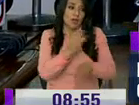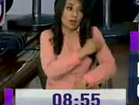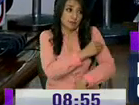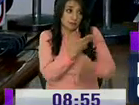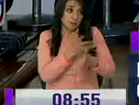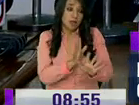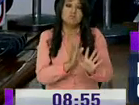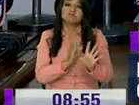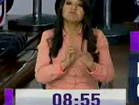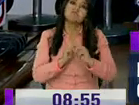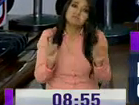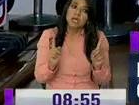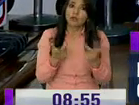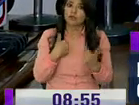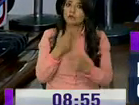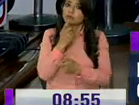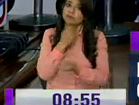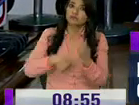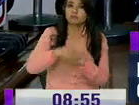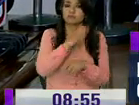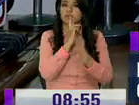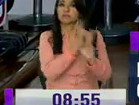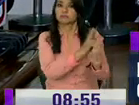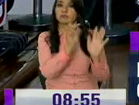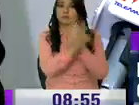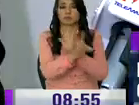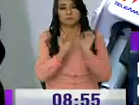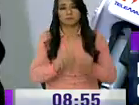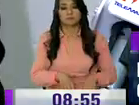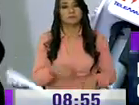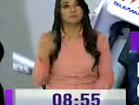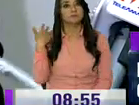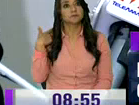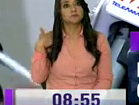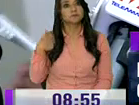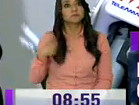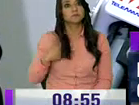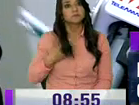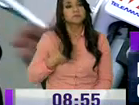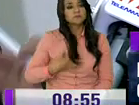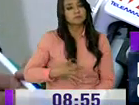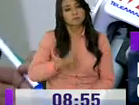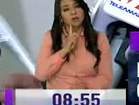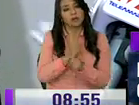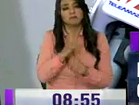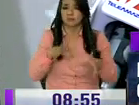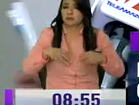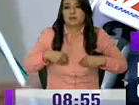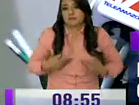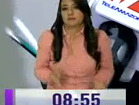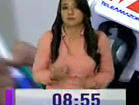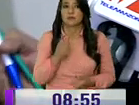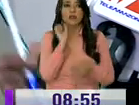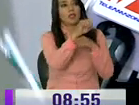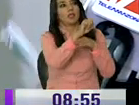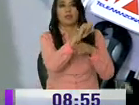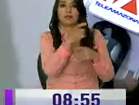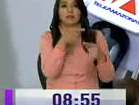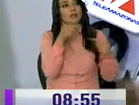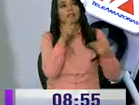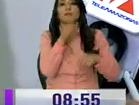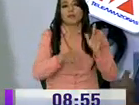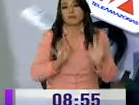notificados, se preparan para responder con acciones legales. Nosotros vamos indudablemente a acatar aquello porque no podemos entrar en